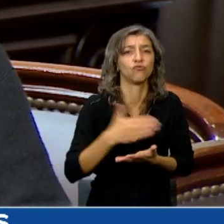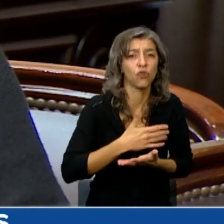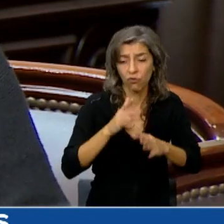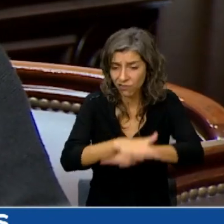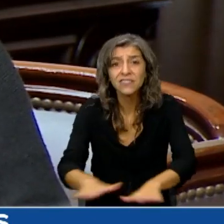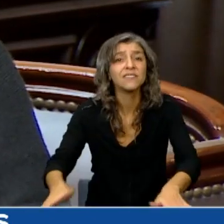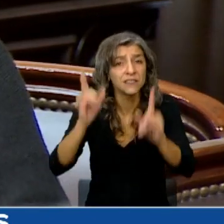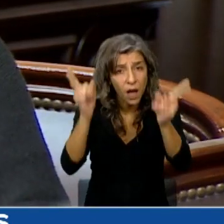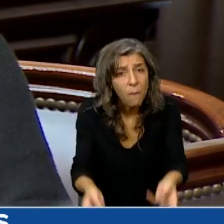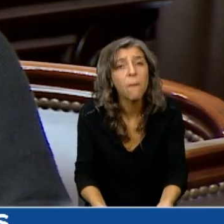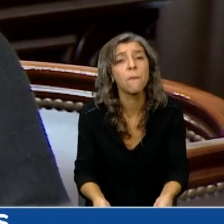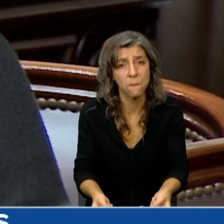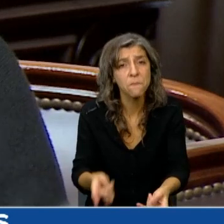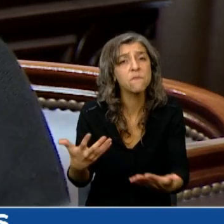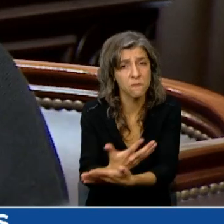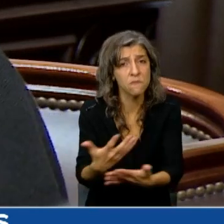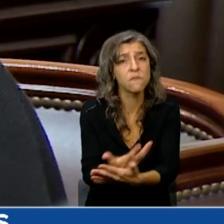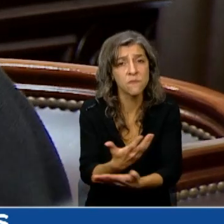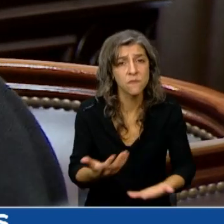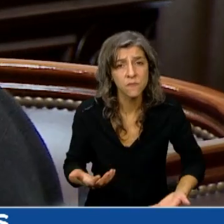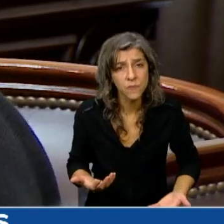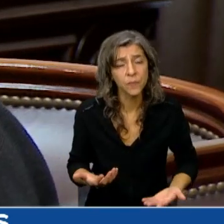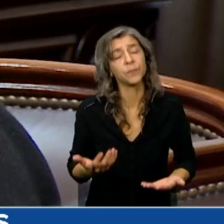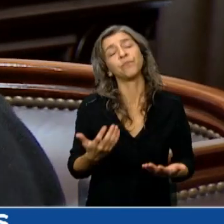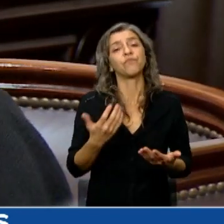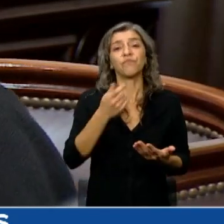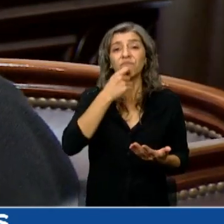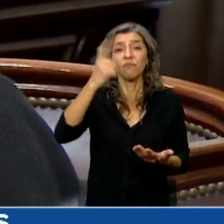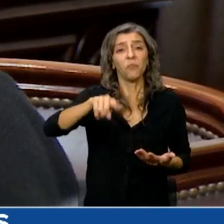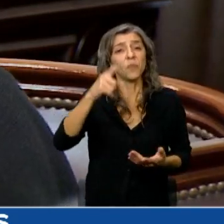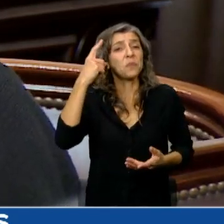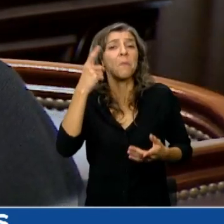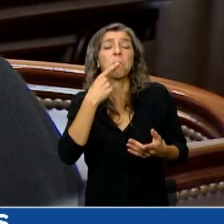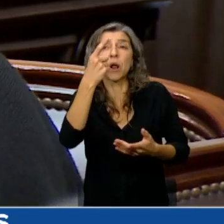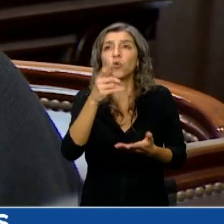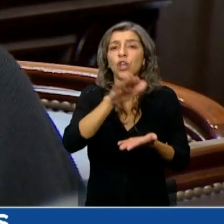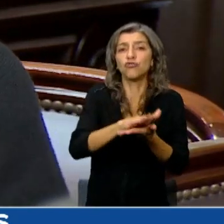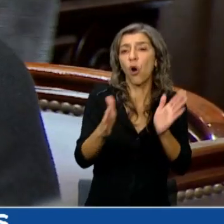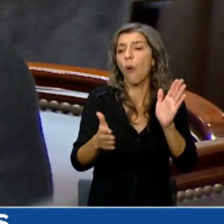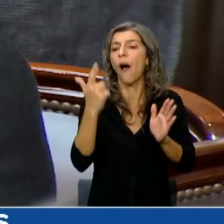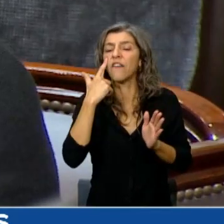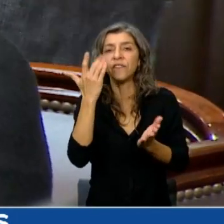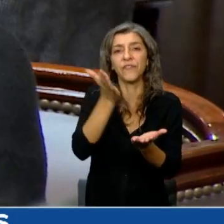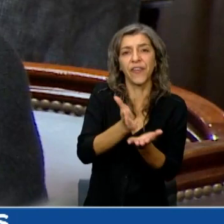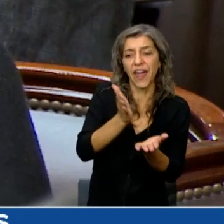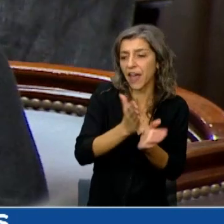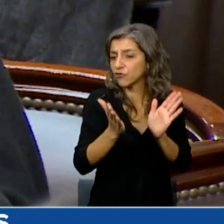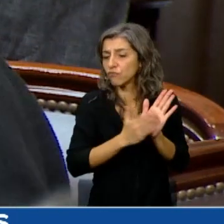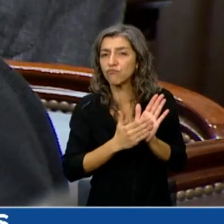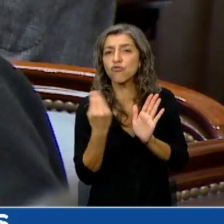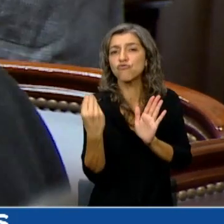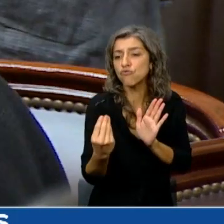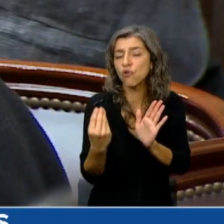los niños. Y en cuanto al procedimiento judicial específico y los derechos y garantías, se incorpora el